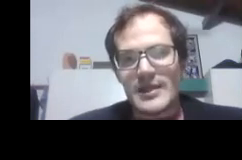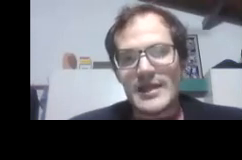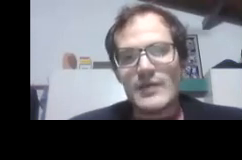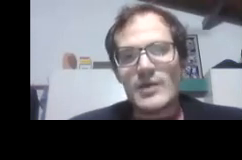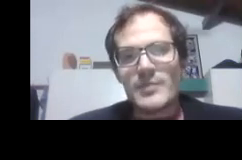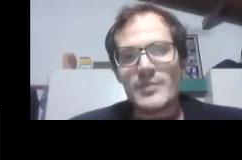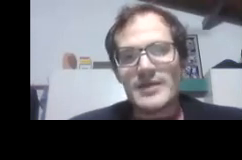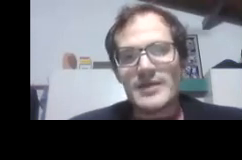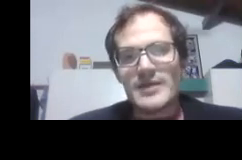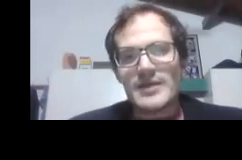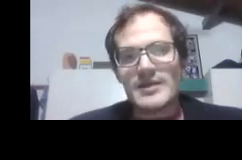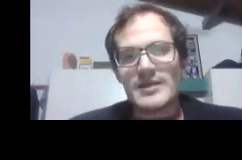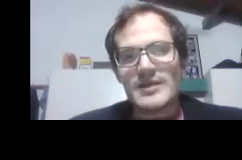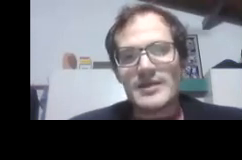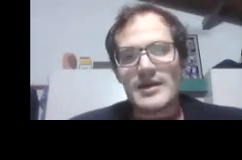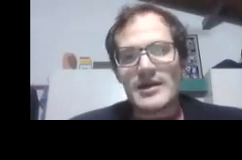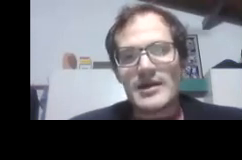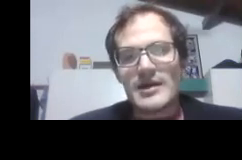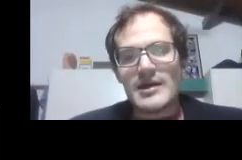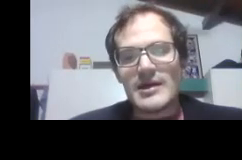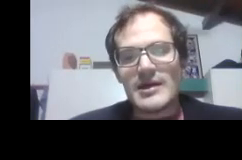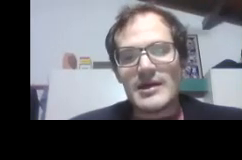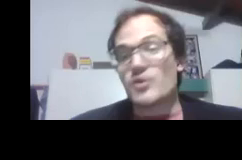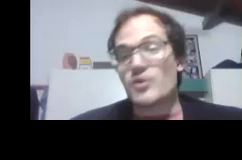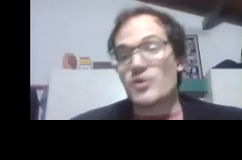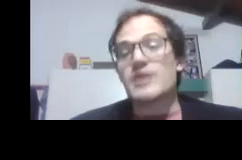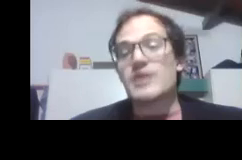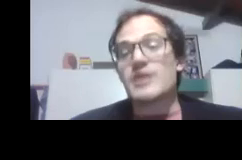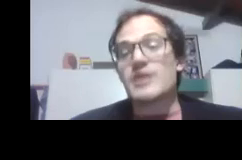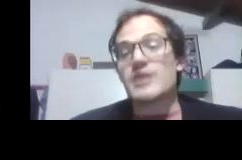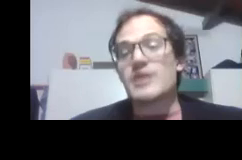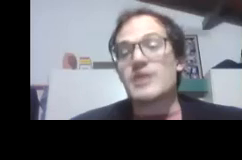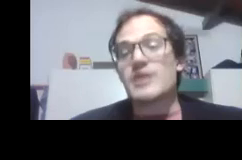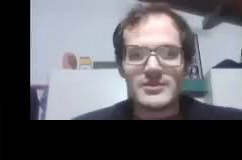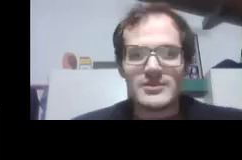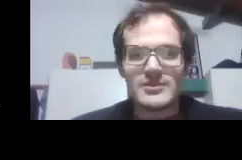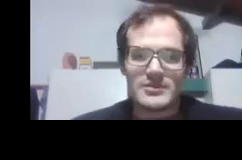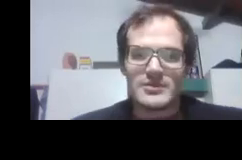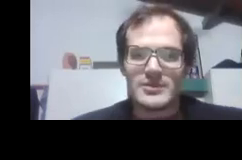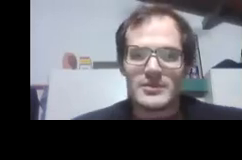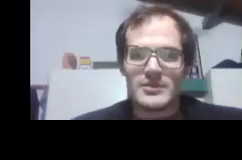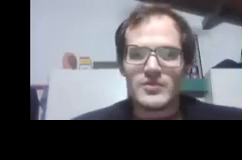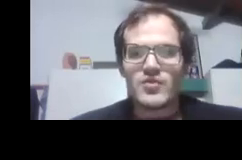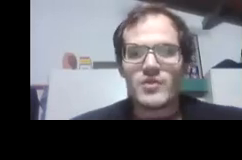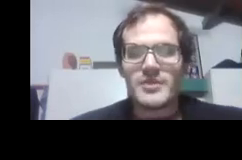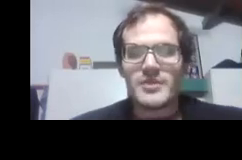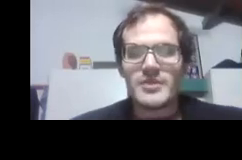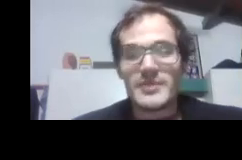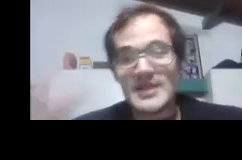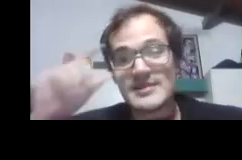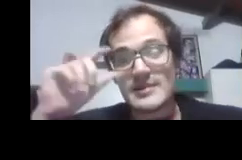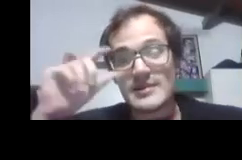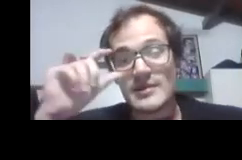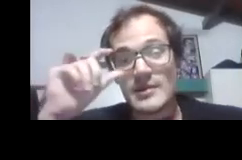gobernador. Era una práctica común en ese momento. Mucha gente pregunta, ¿y por qué lo que se le pone al gobernador